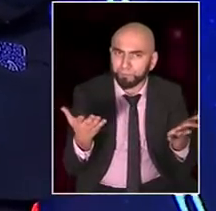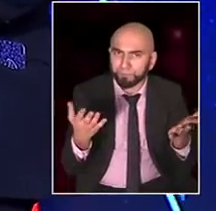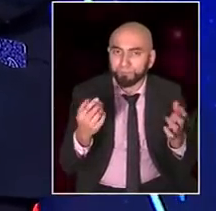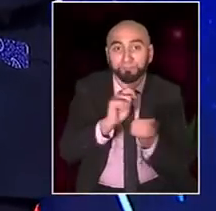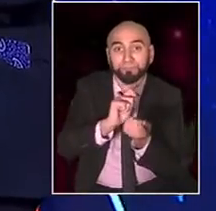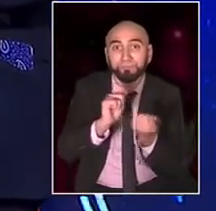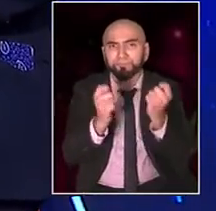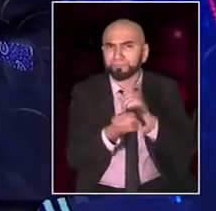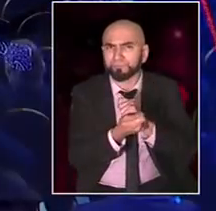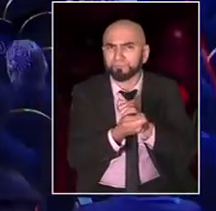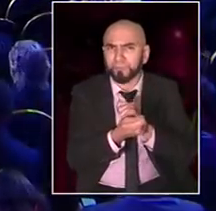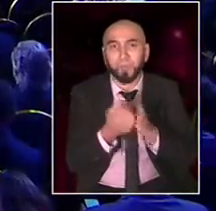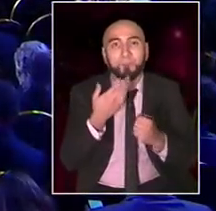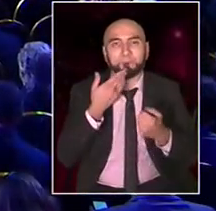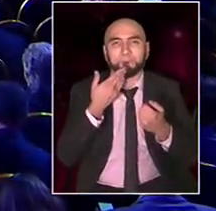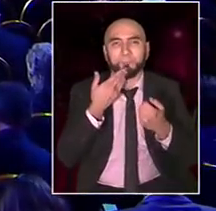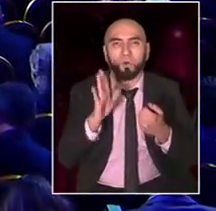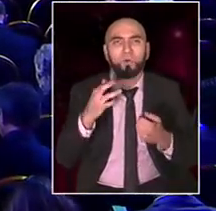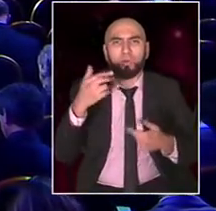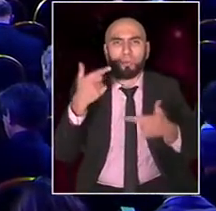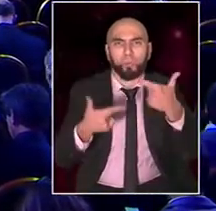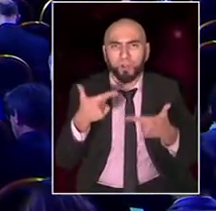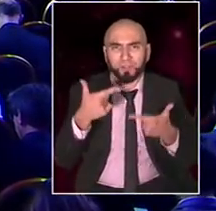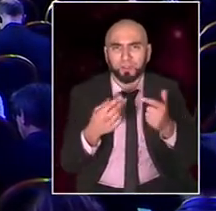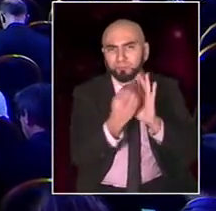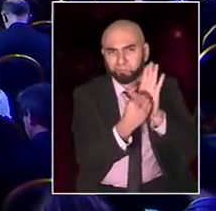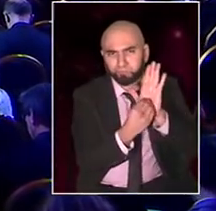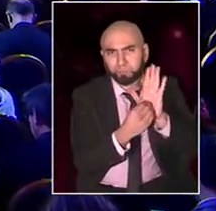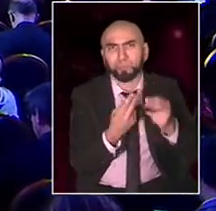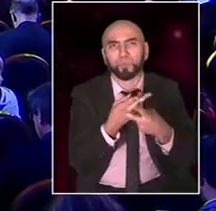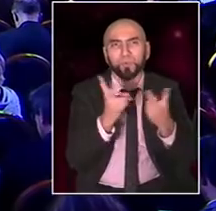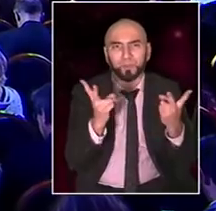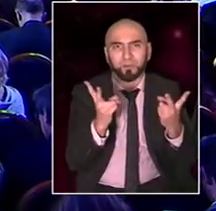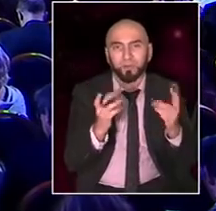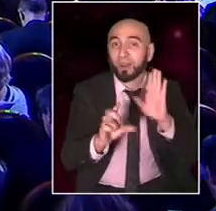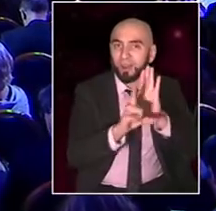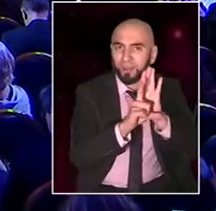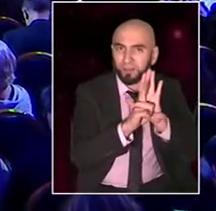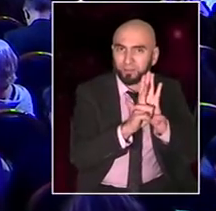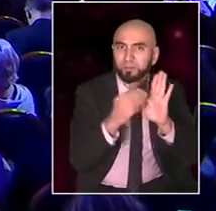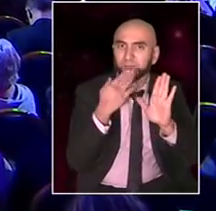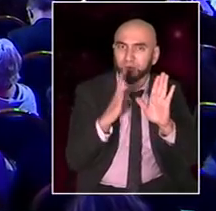traducirá en mejores políticas públicas, mejor legislación y mejores gobiernos.